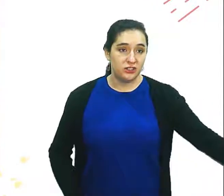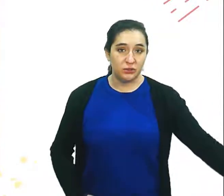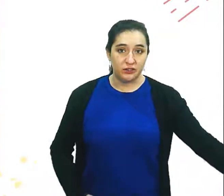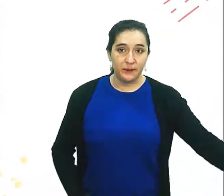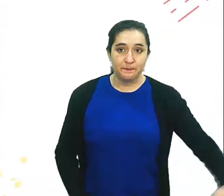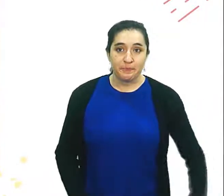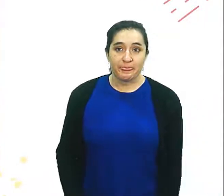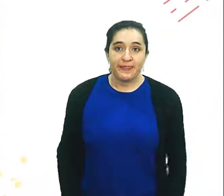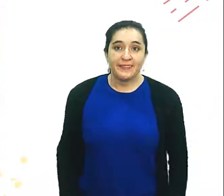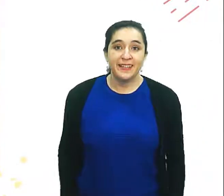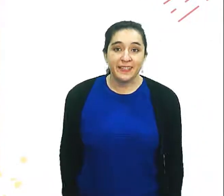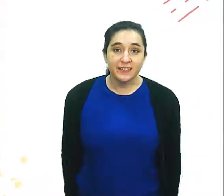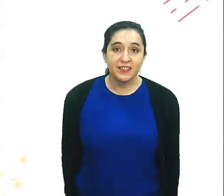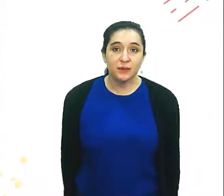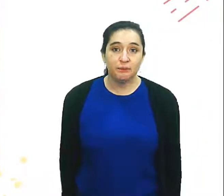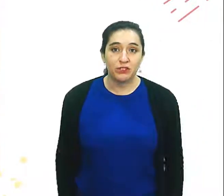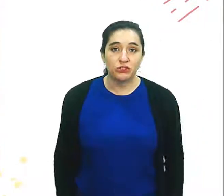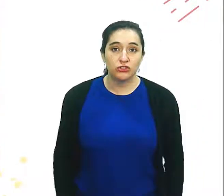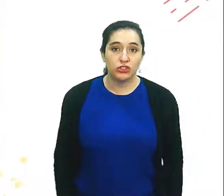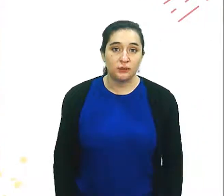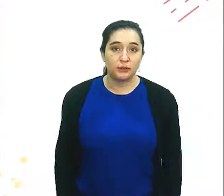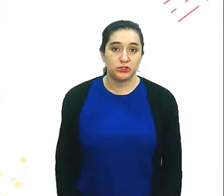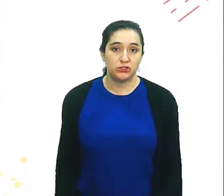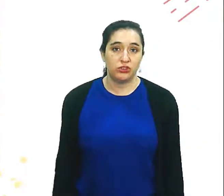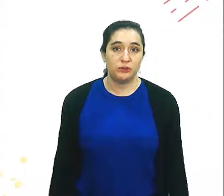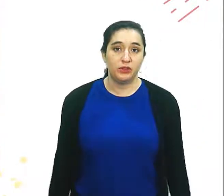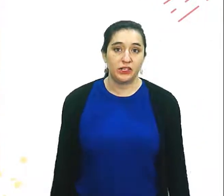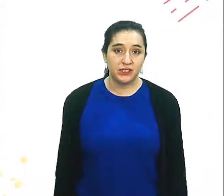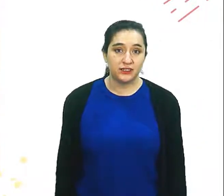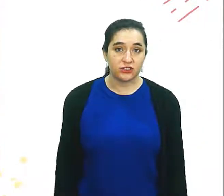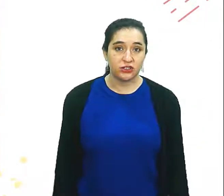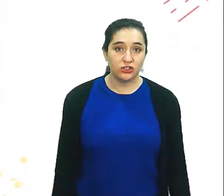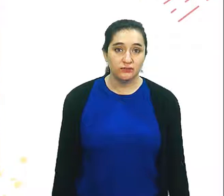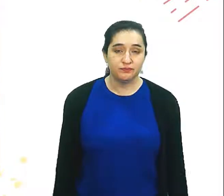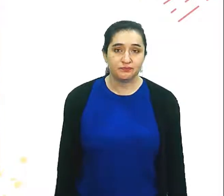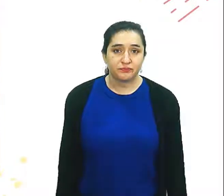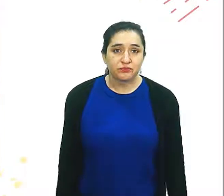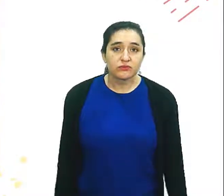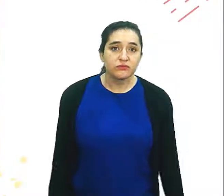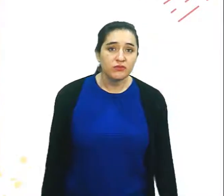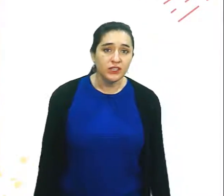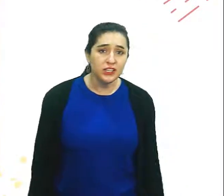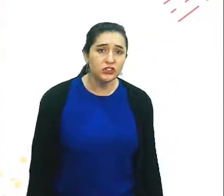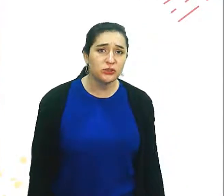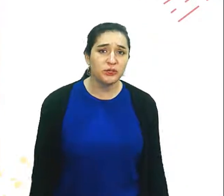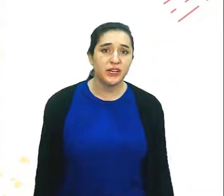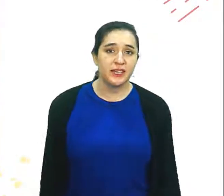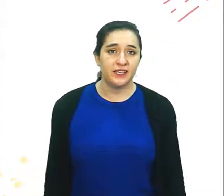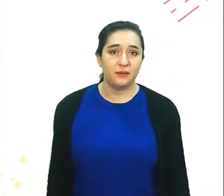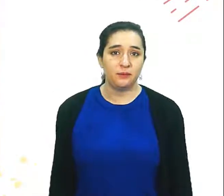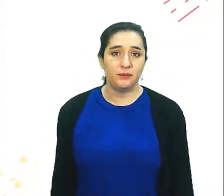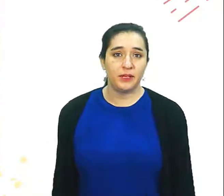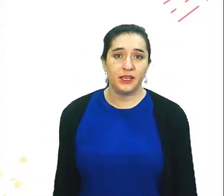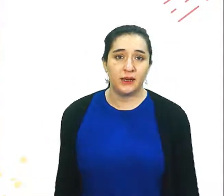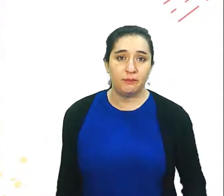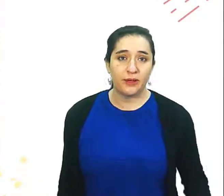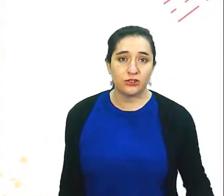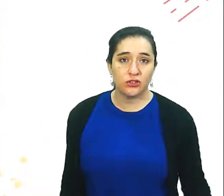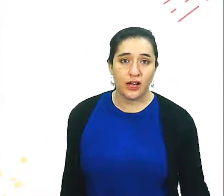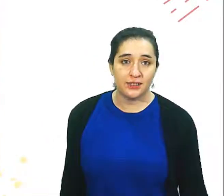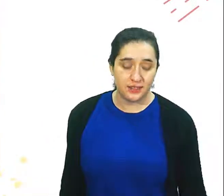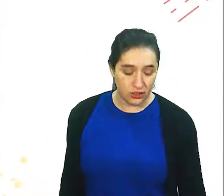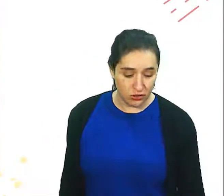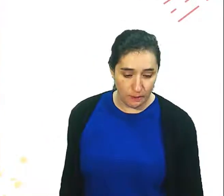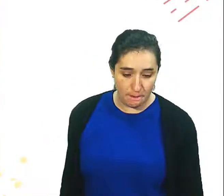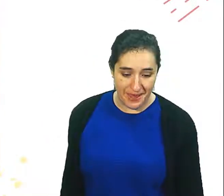siglo XIX, describir aspectos del proceso de modernización económica en el